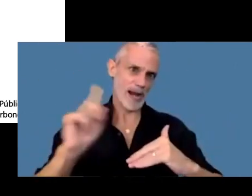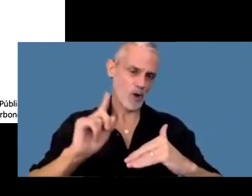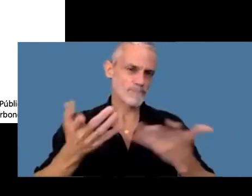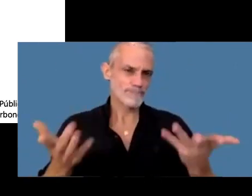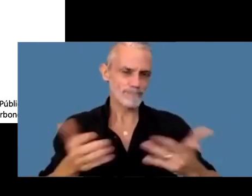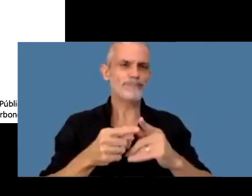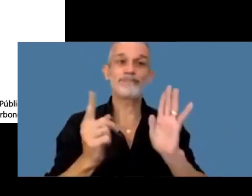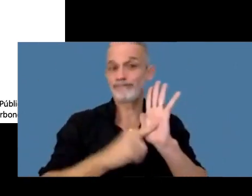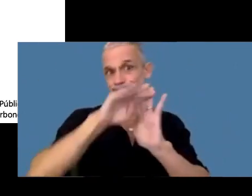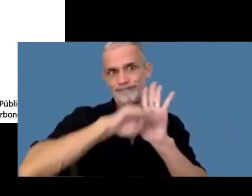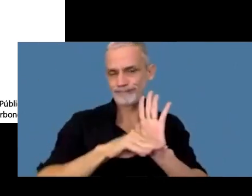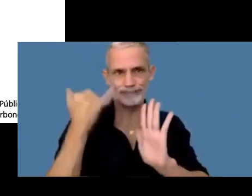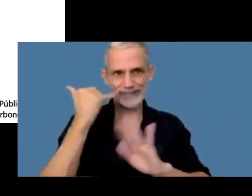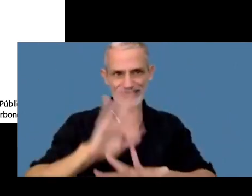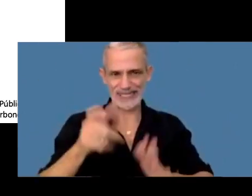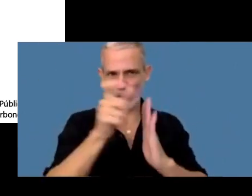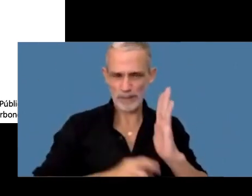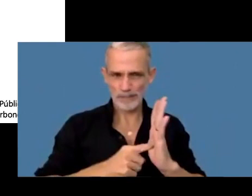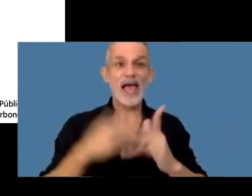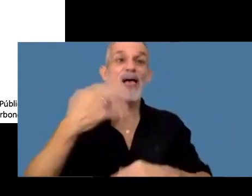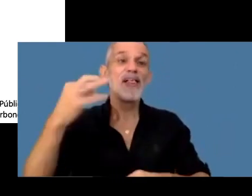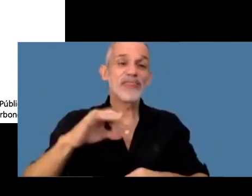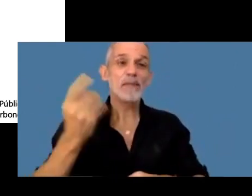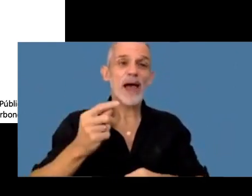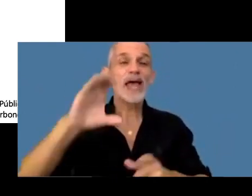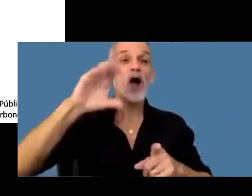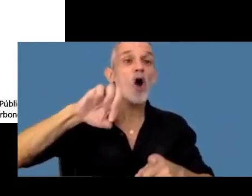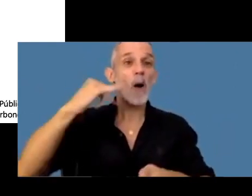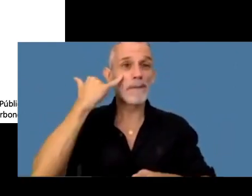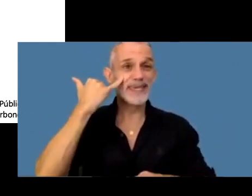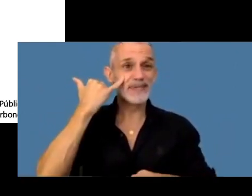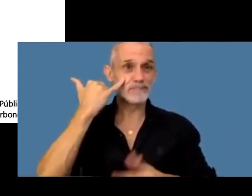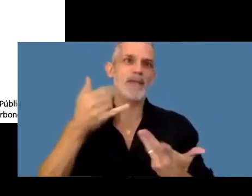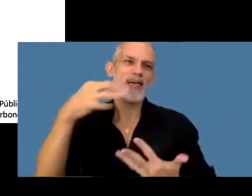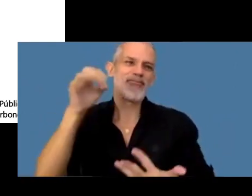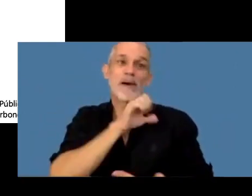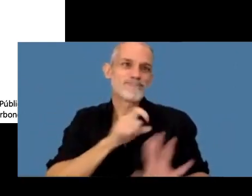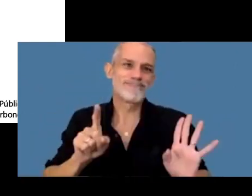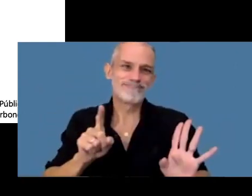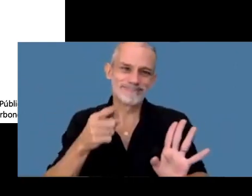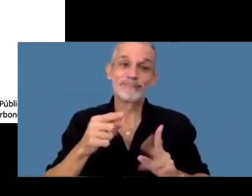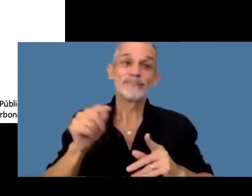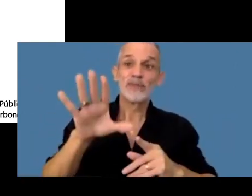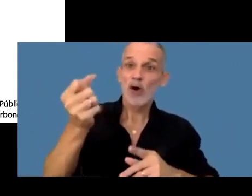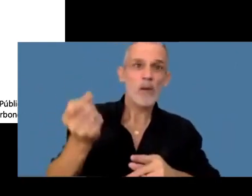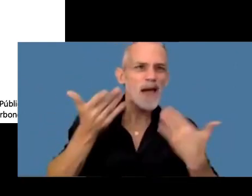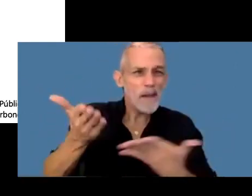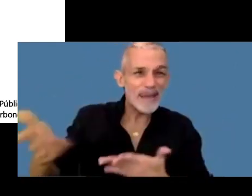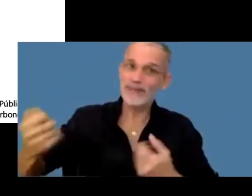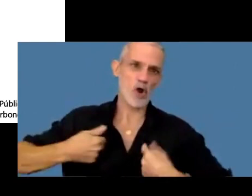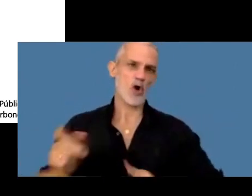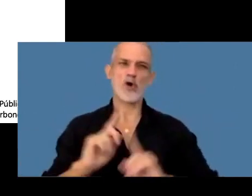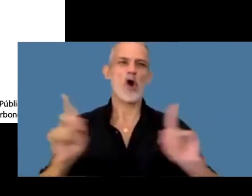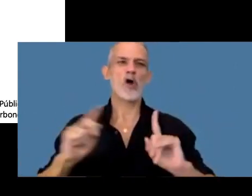en el paper. Tienen que tener el copy. Si no tienen el copy, no me van a servir para obtener ninguno de los beneficios que vamos a hablar. El